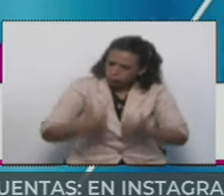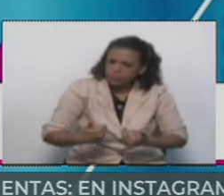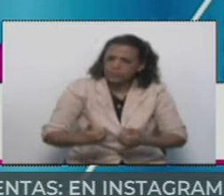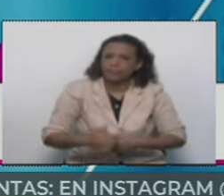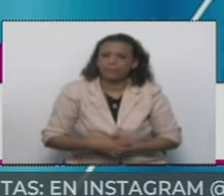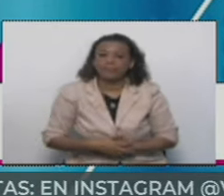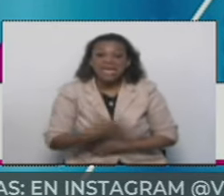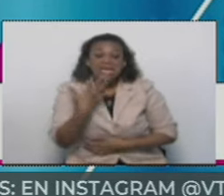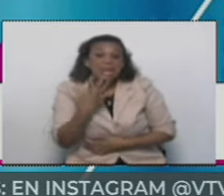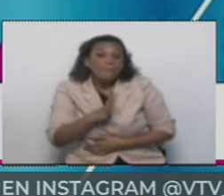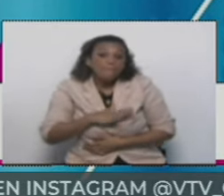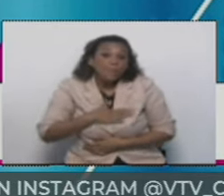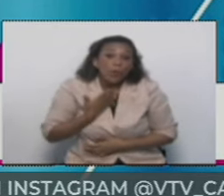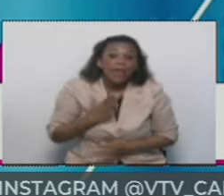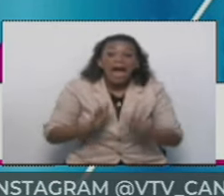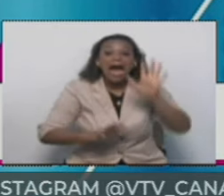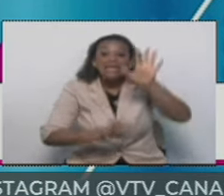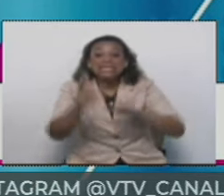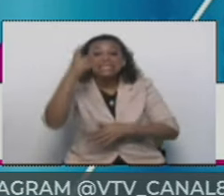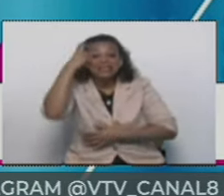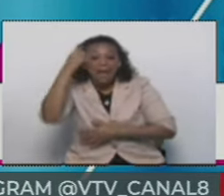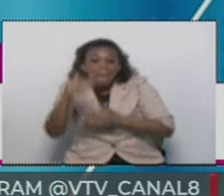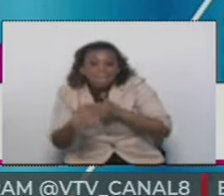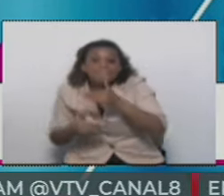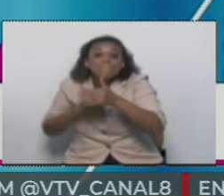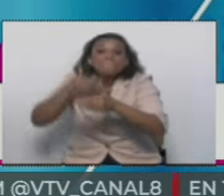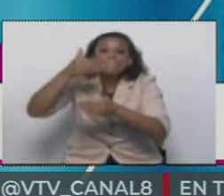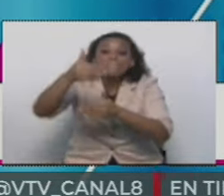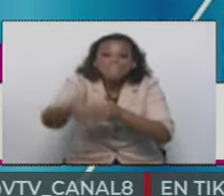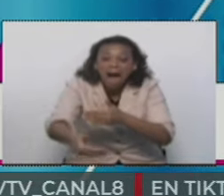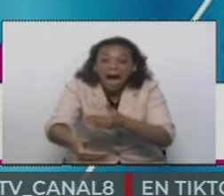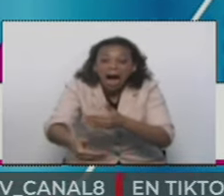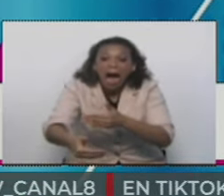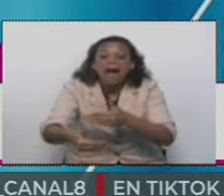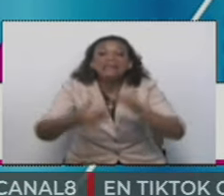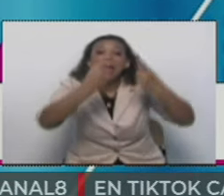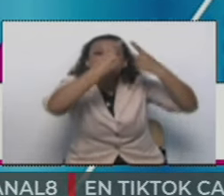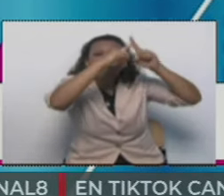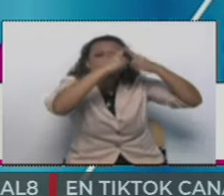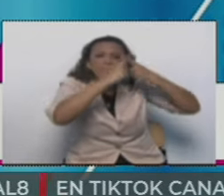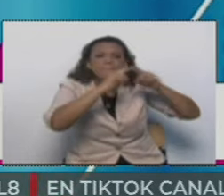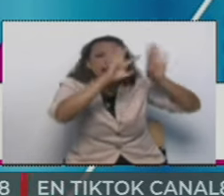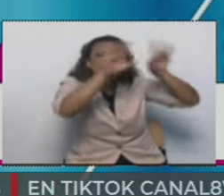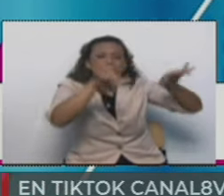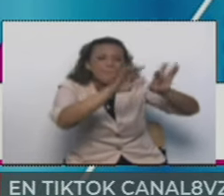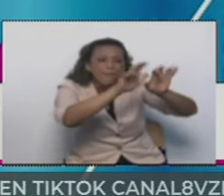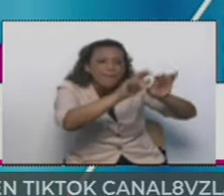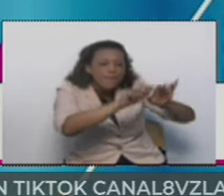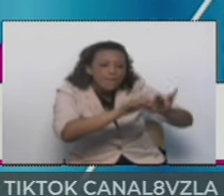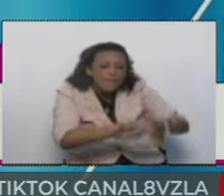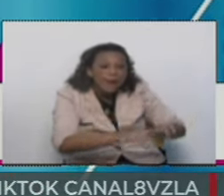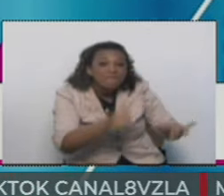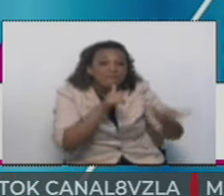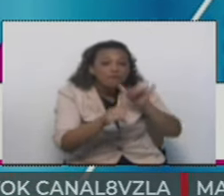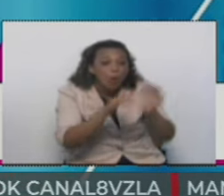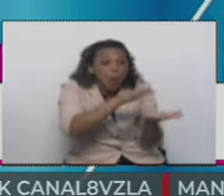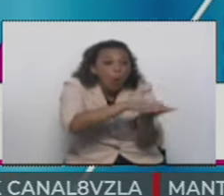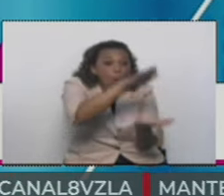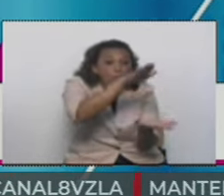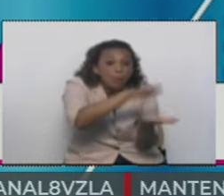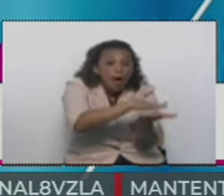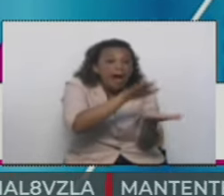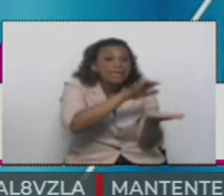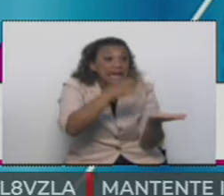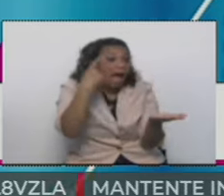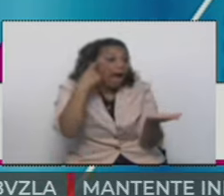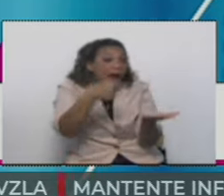Y poder pasar a 15 días más de procesamiento y elaboración de los documentos que el pueblo